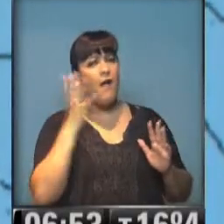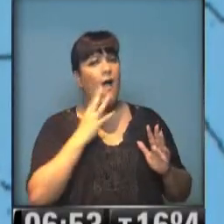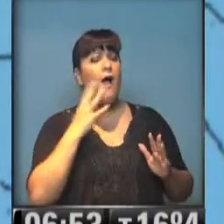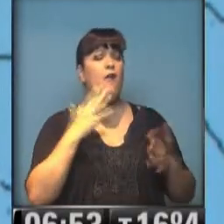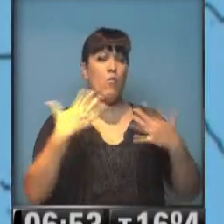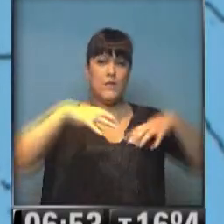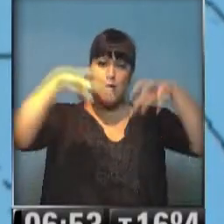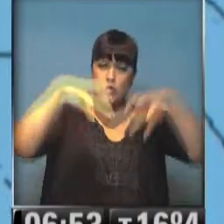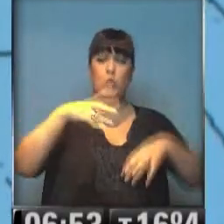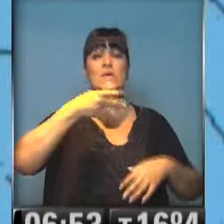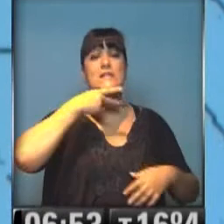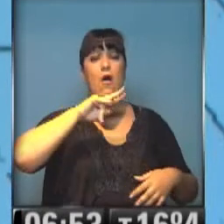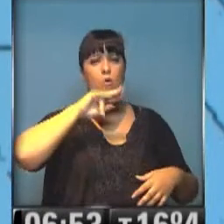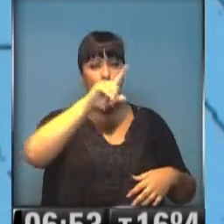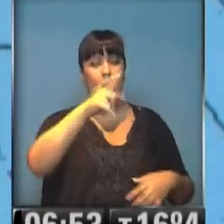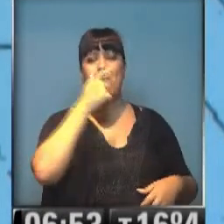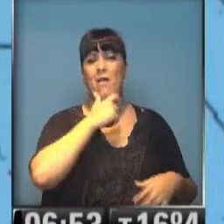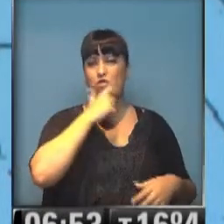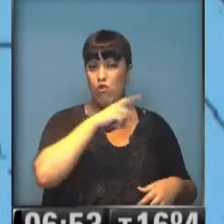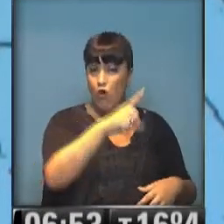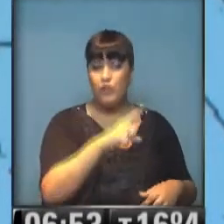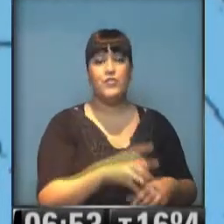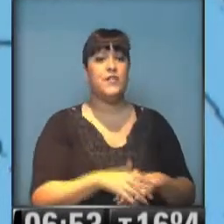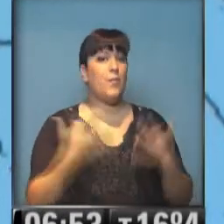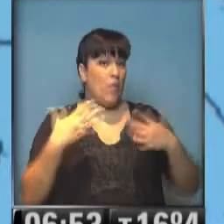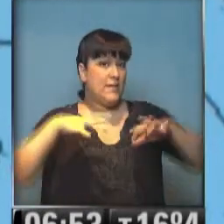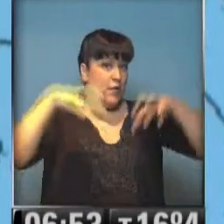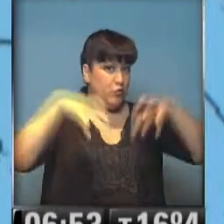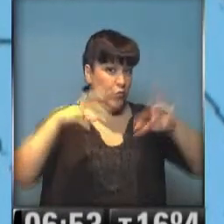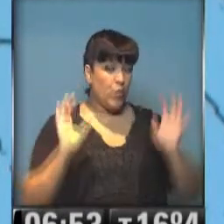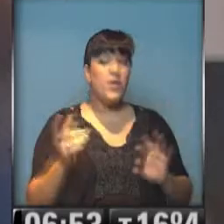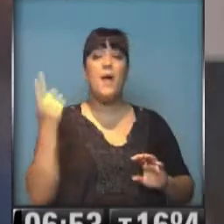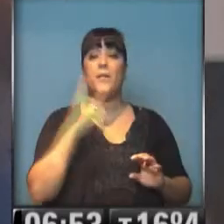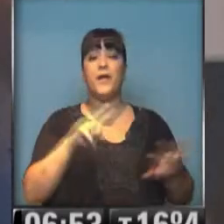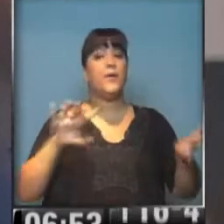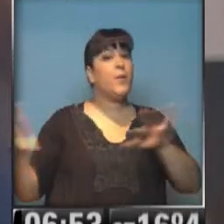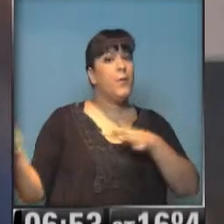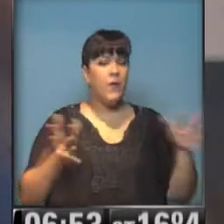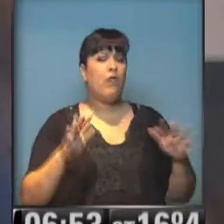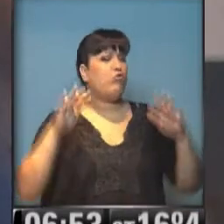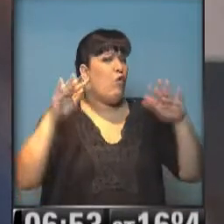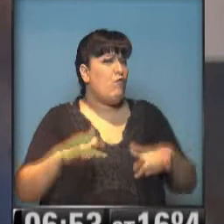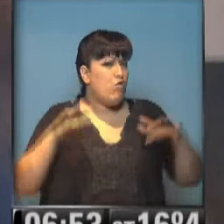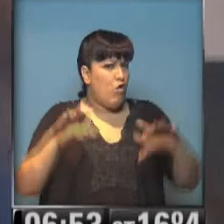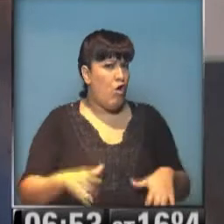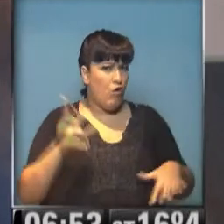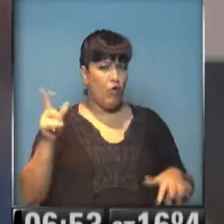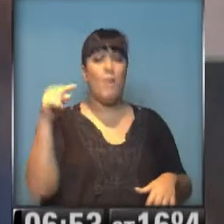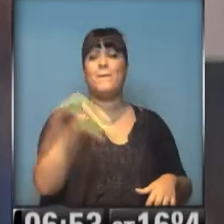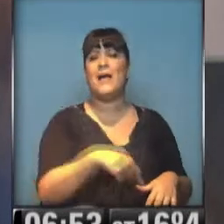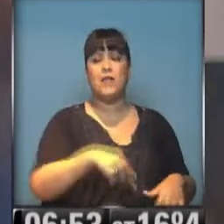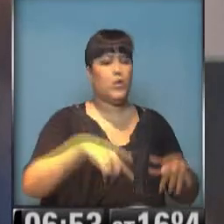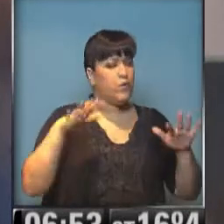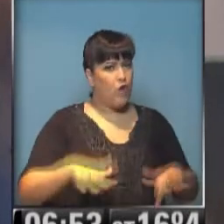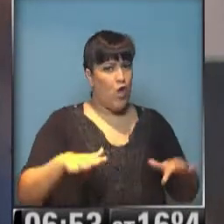gotas en San Juan, en Mendoza, es probable. Y el viento sigue flojito ahí en la región patagónica.